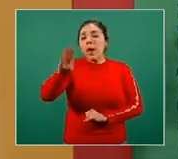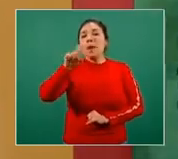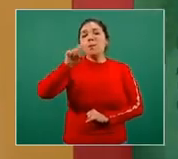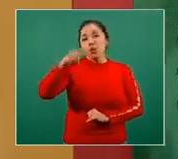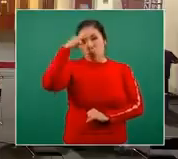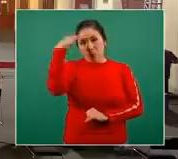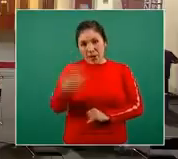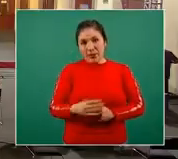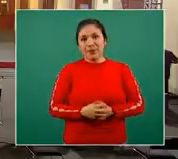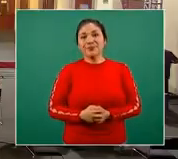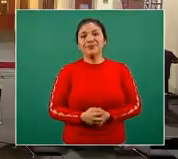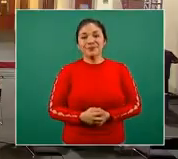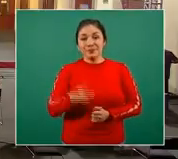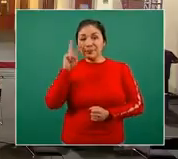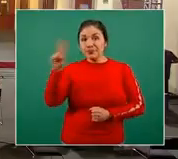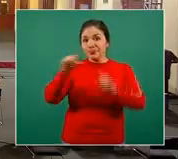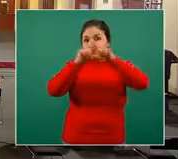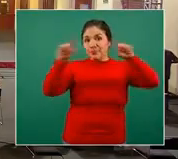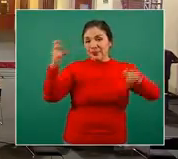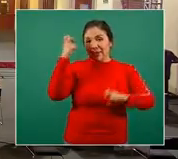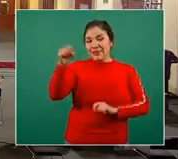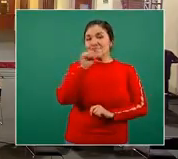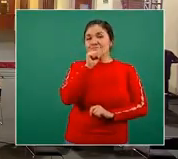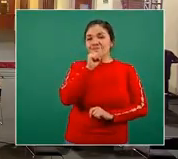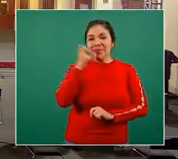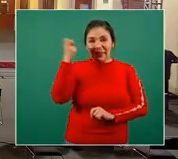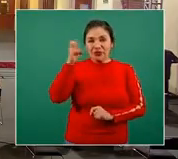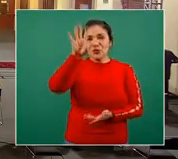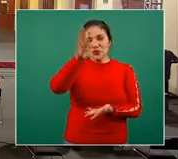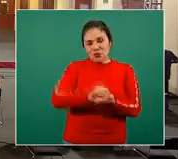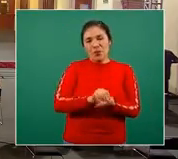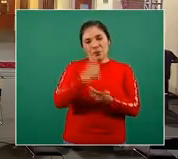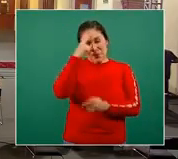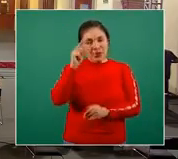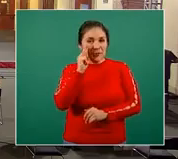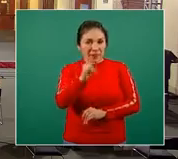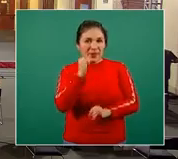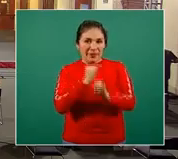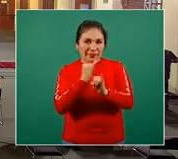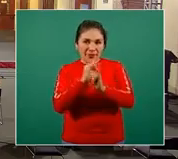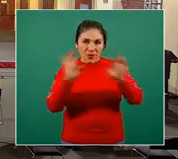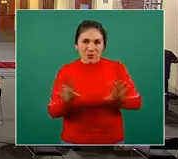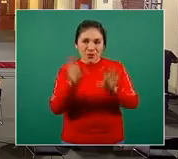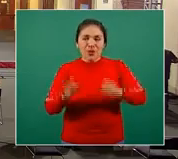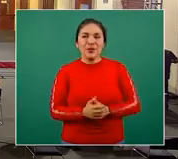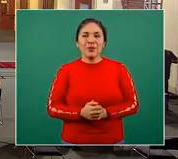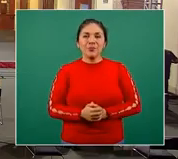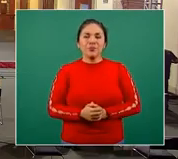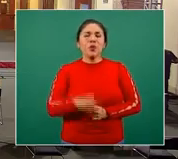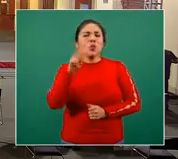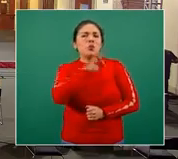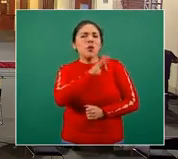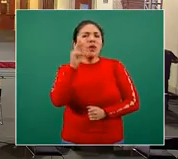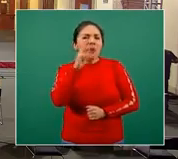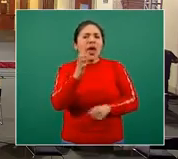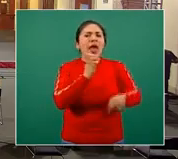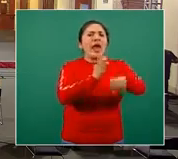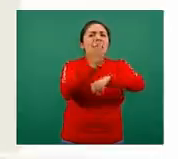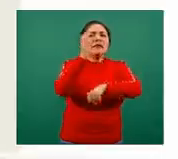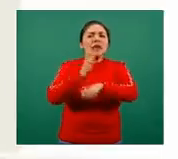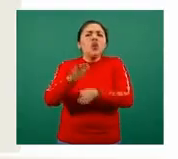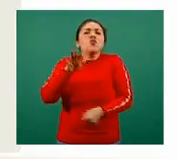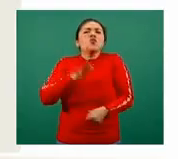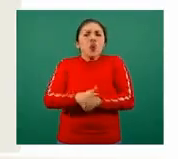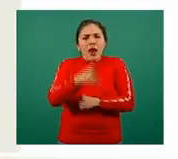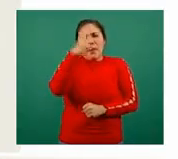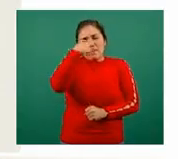mivacuna.salud.gov.mx. Aquí está, mivacuna.salud.gov.mx. desglose por estados, después para el consumo de